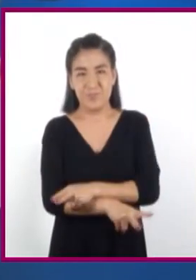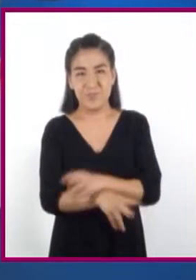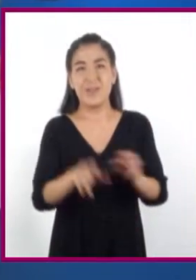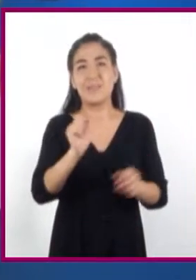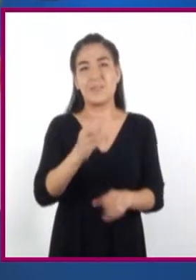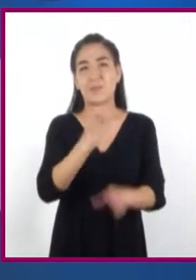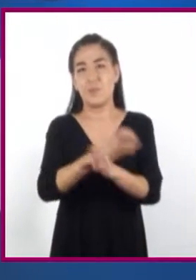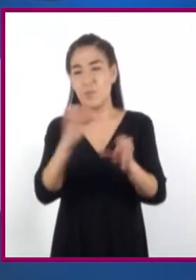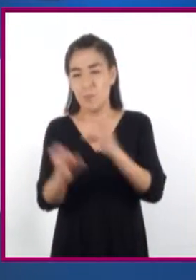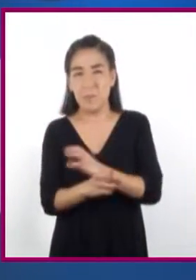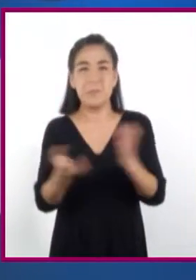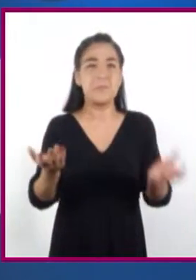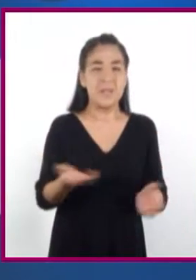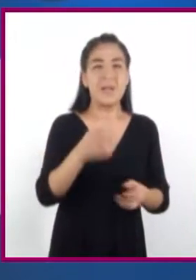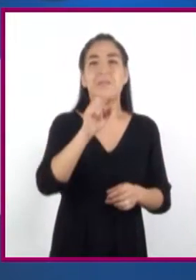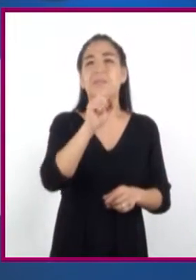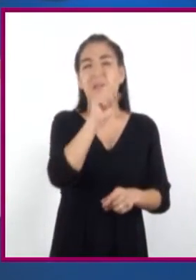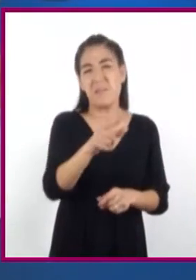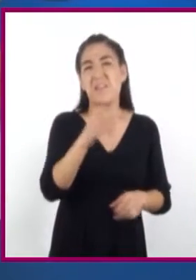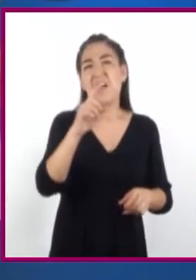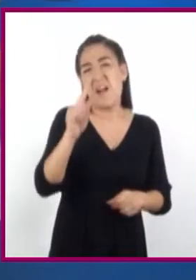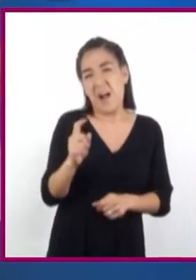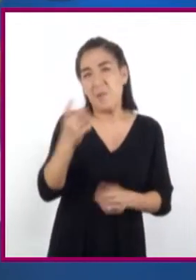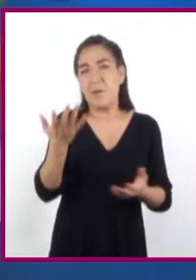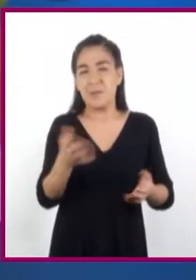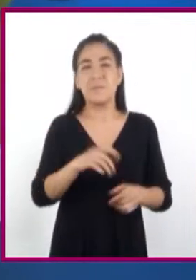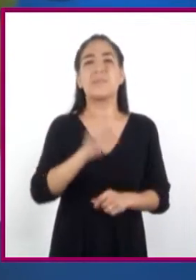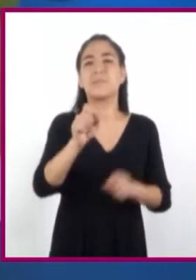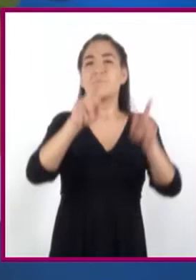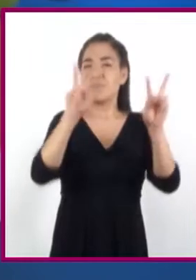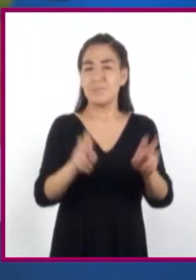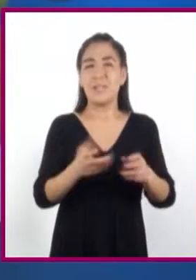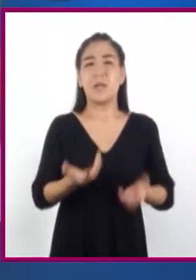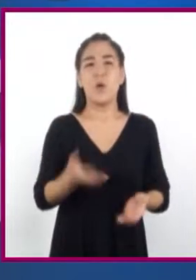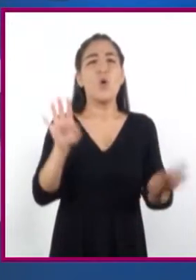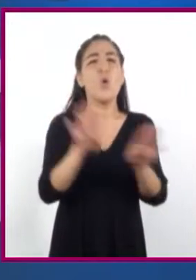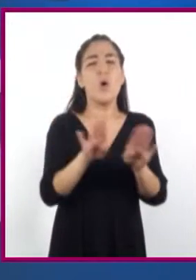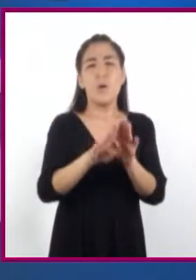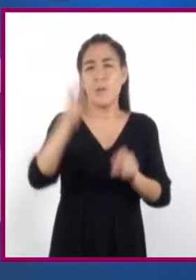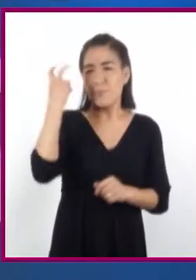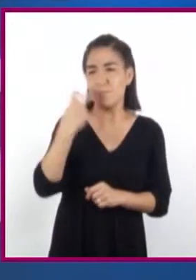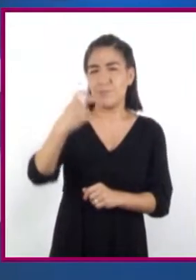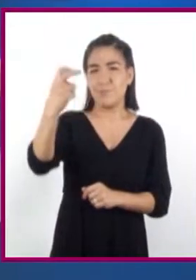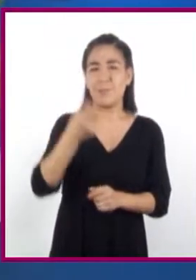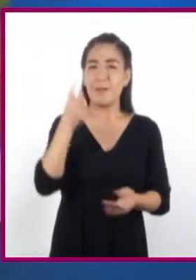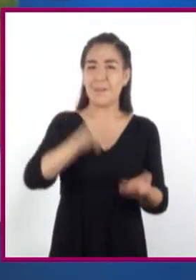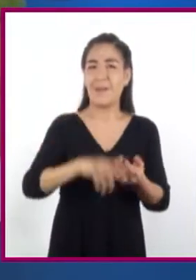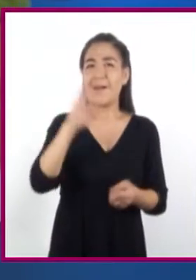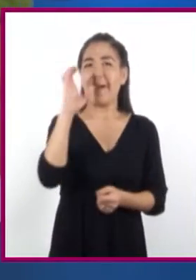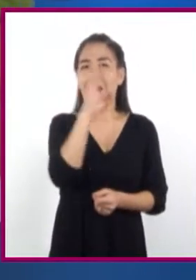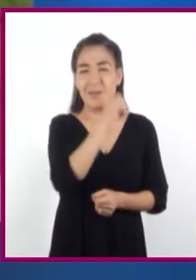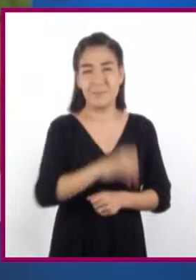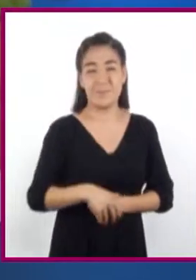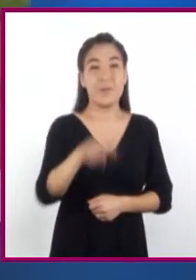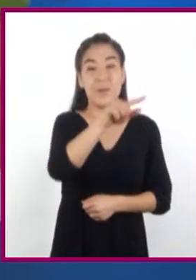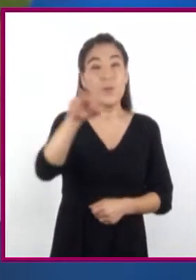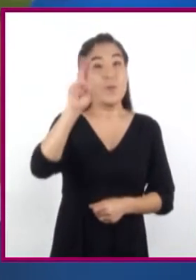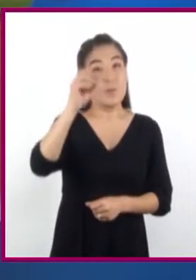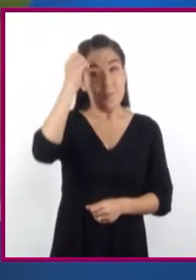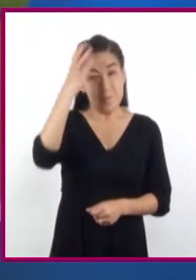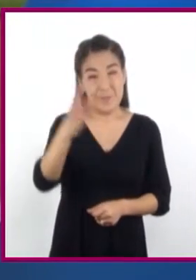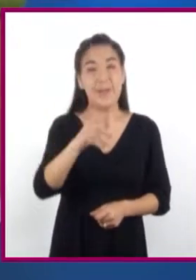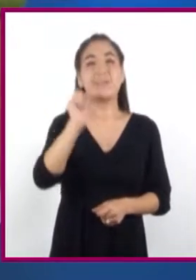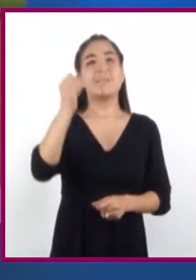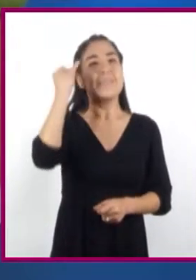o sustancia a otro. El título del programa es ¿Cómo viaja el calor? No olviden anotar